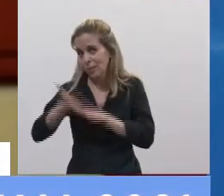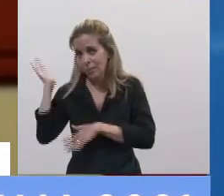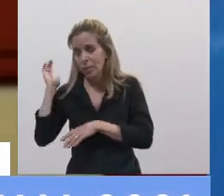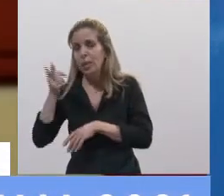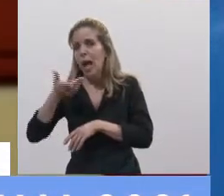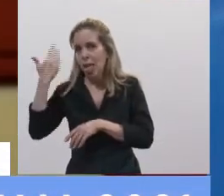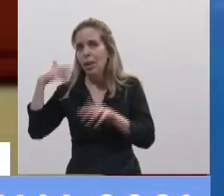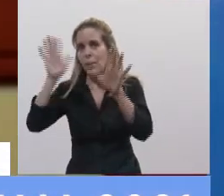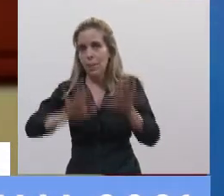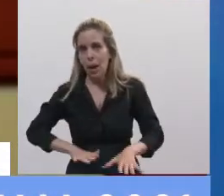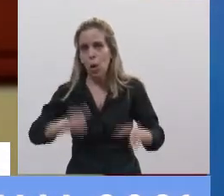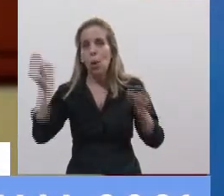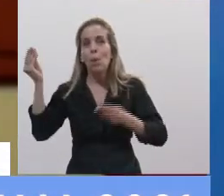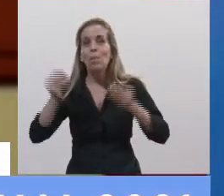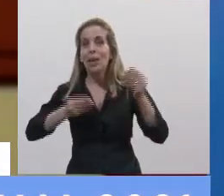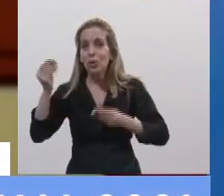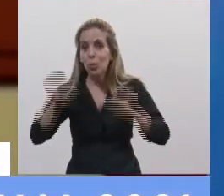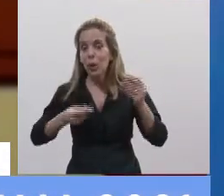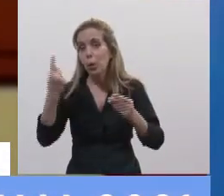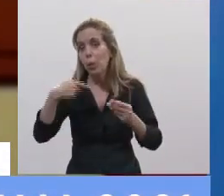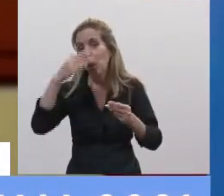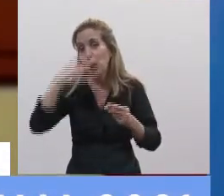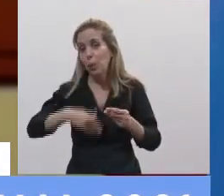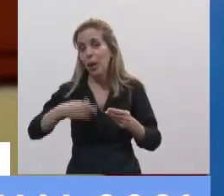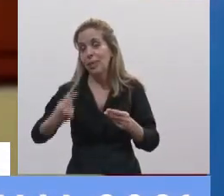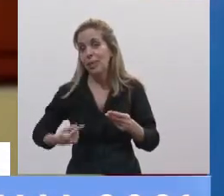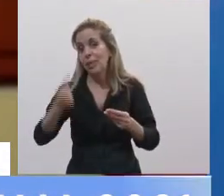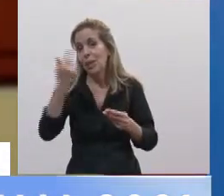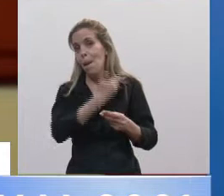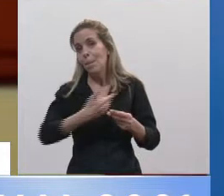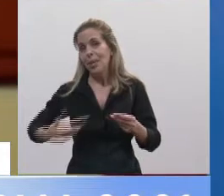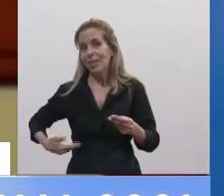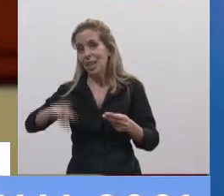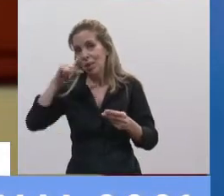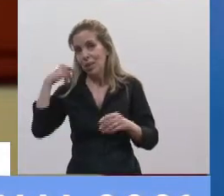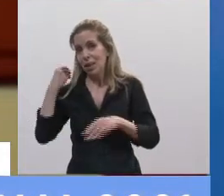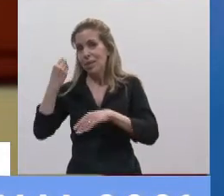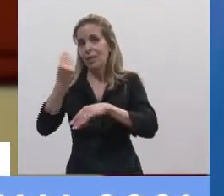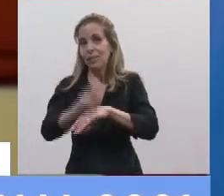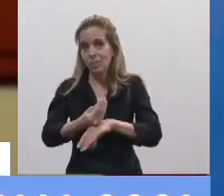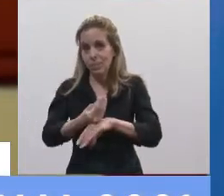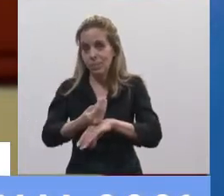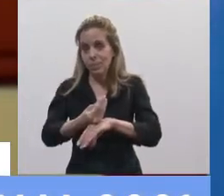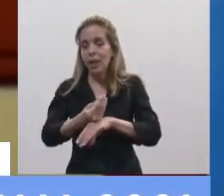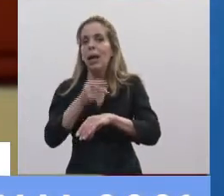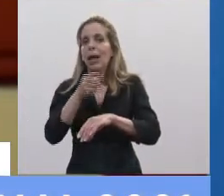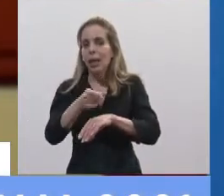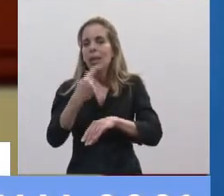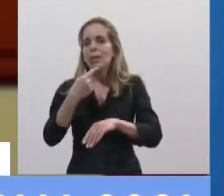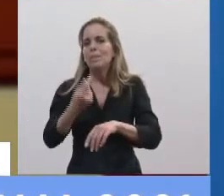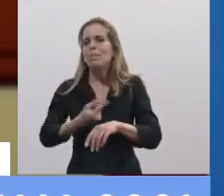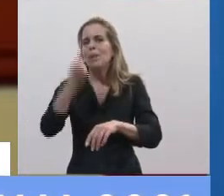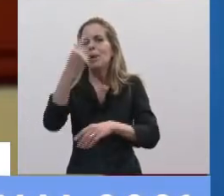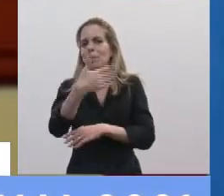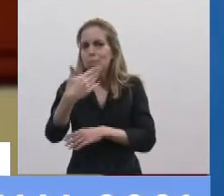presupuesto, pero el presidente electo en sus primeras declaraciones nos dijo que había que revisar todo. Después el